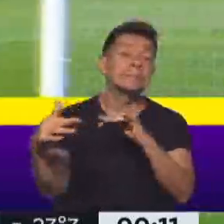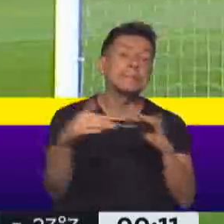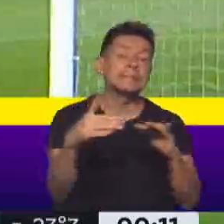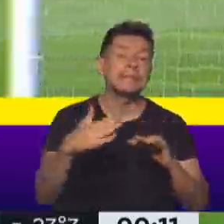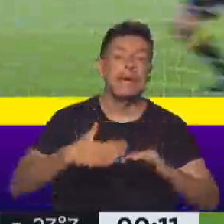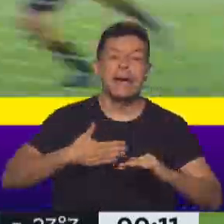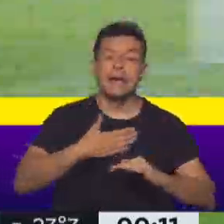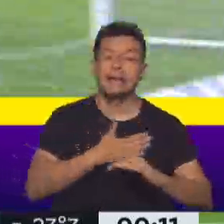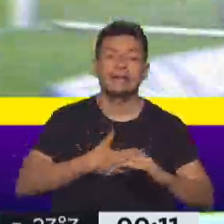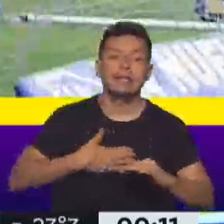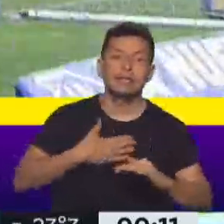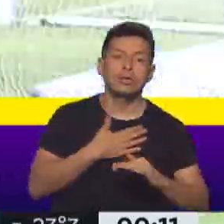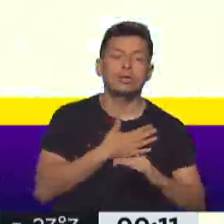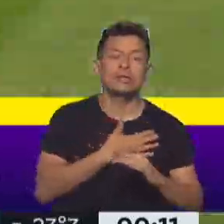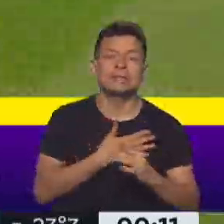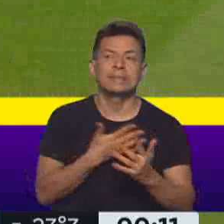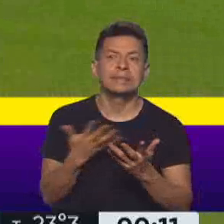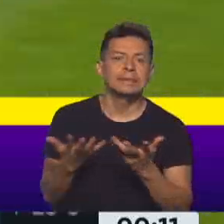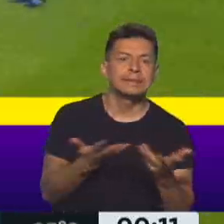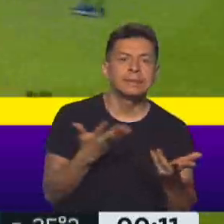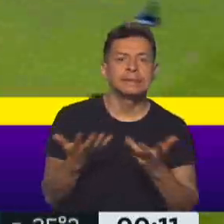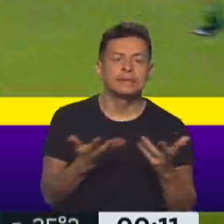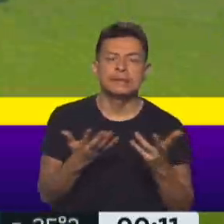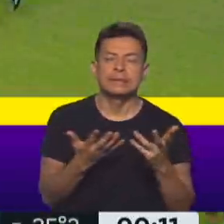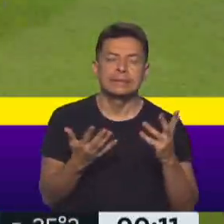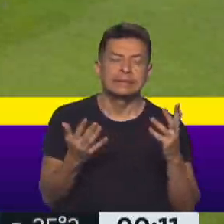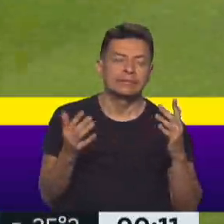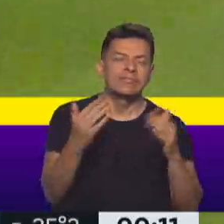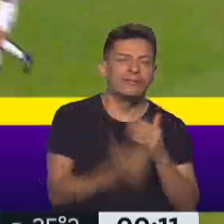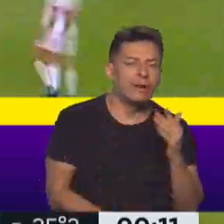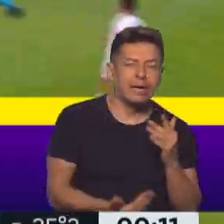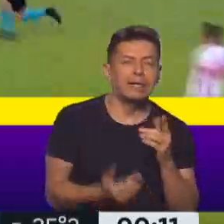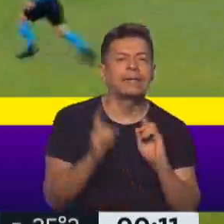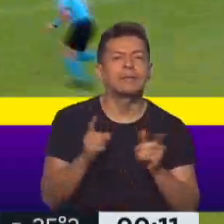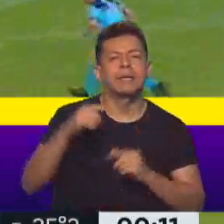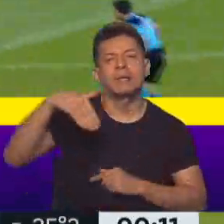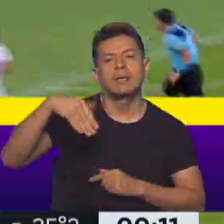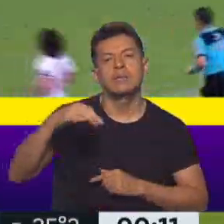Argentinos perdió la brújula y también a Moyano en el medio expulsado.